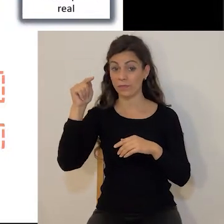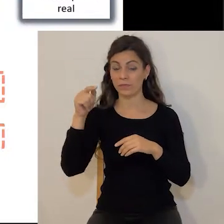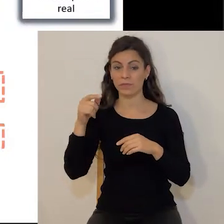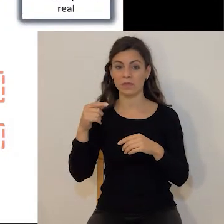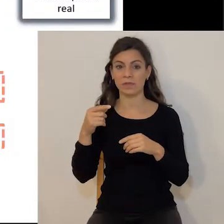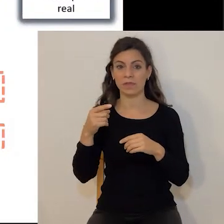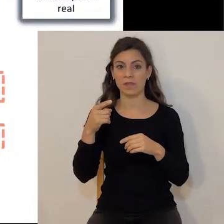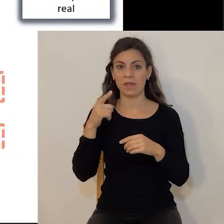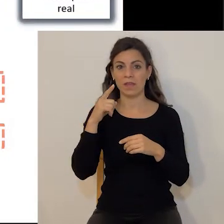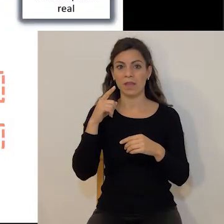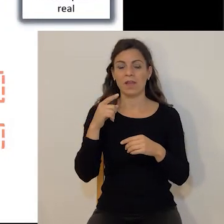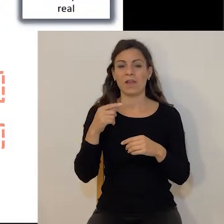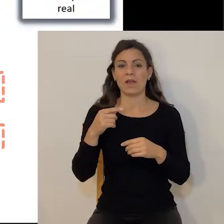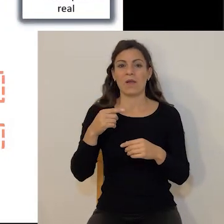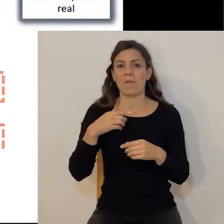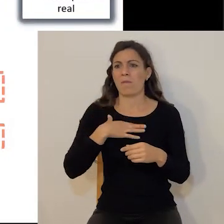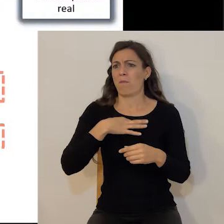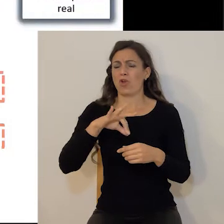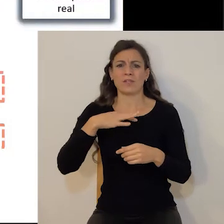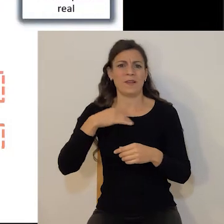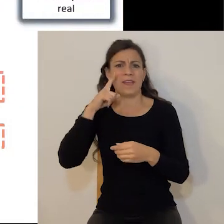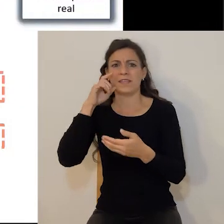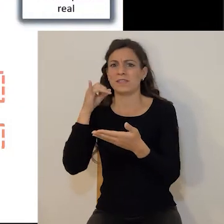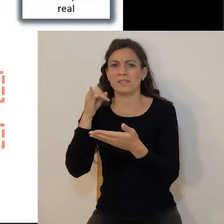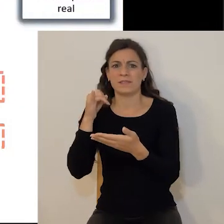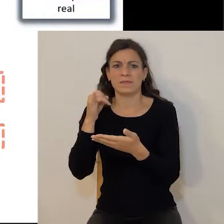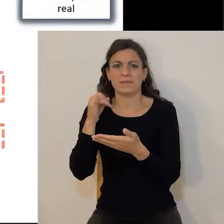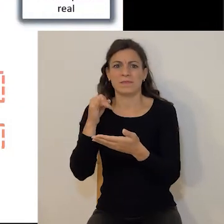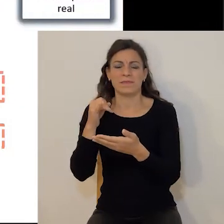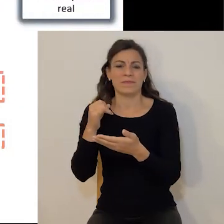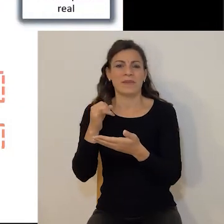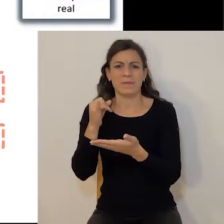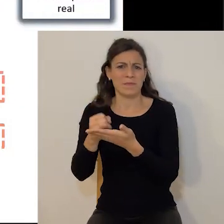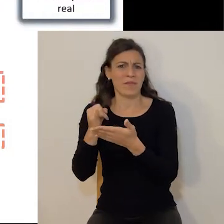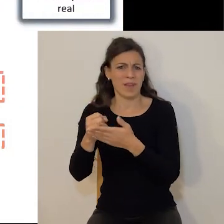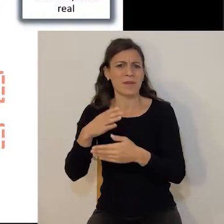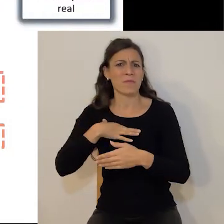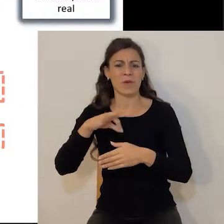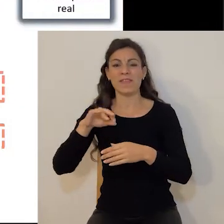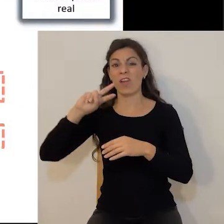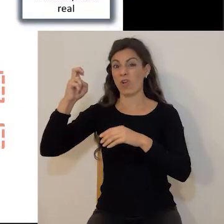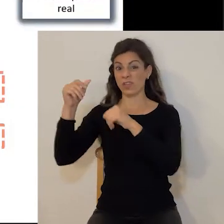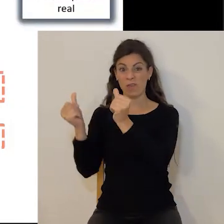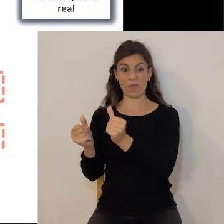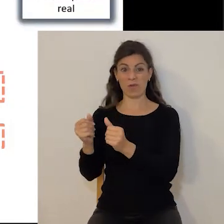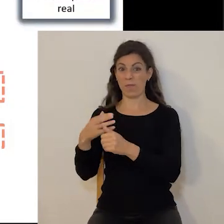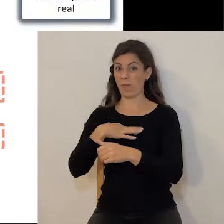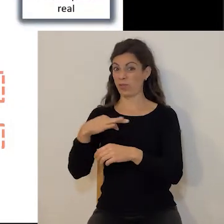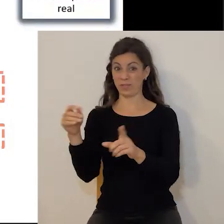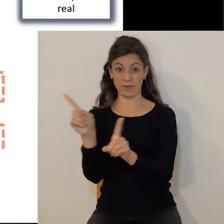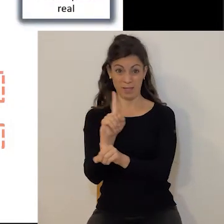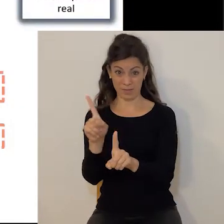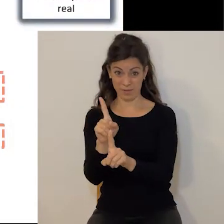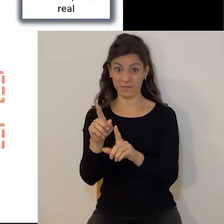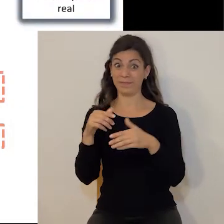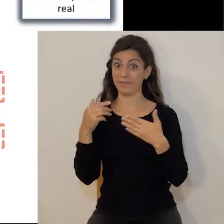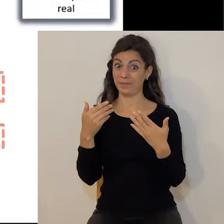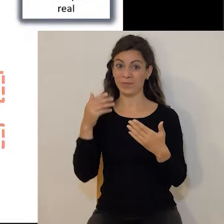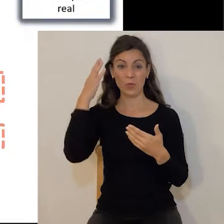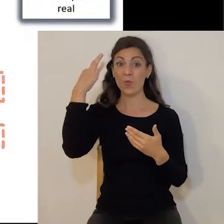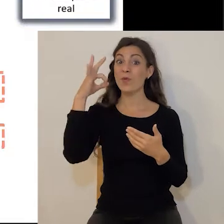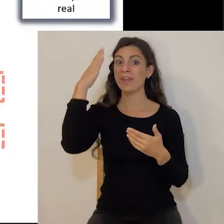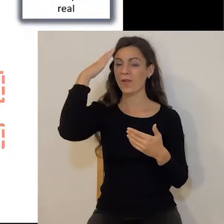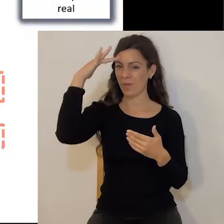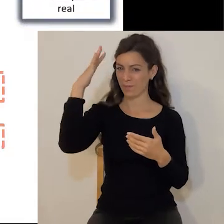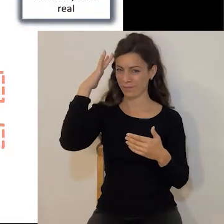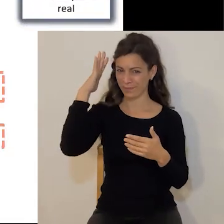permiten experimentar posibilidades que de otra forma no serían posibles, ¿no? Entonces, bueno,